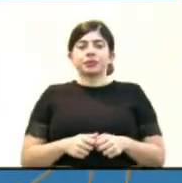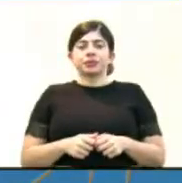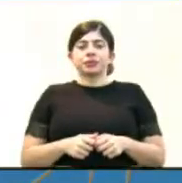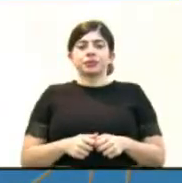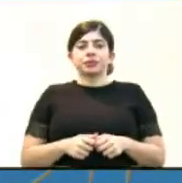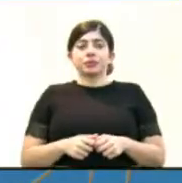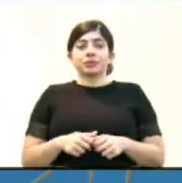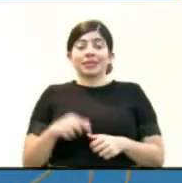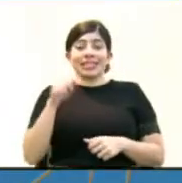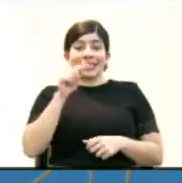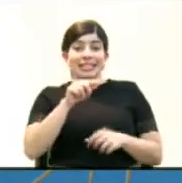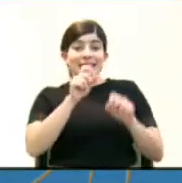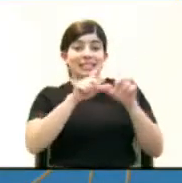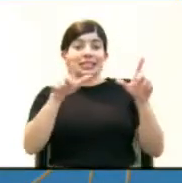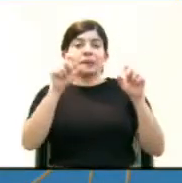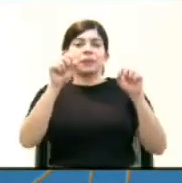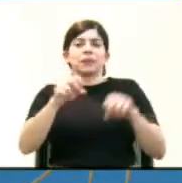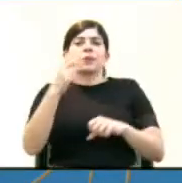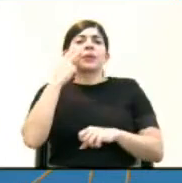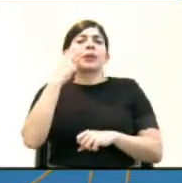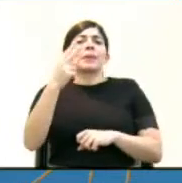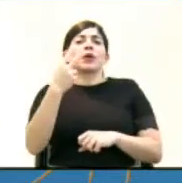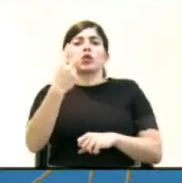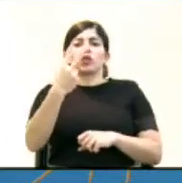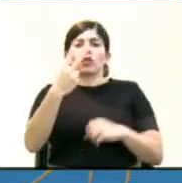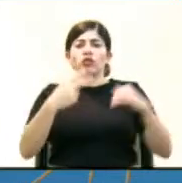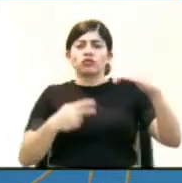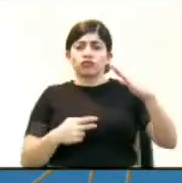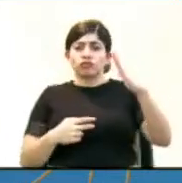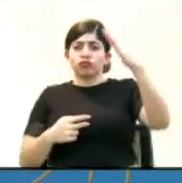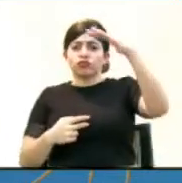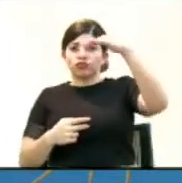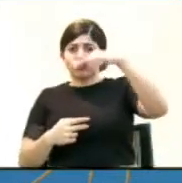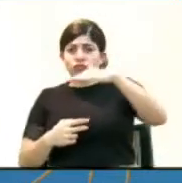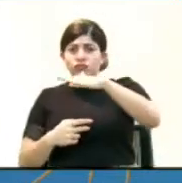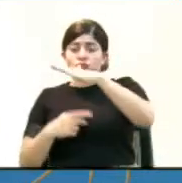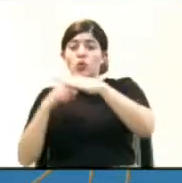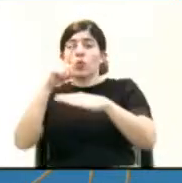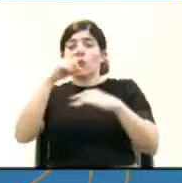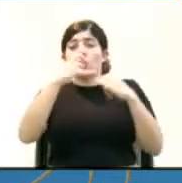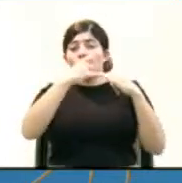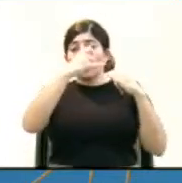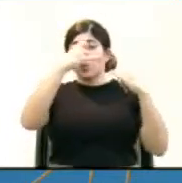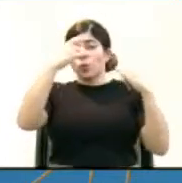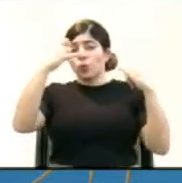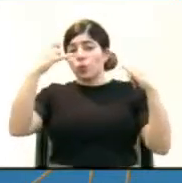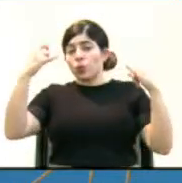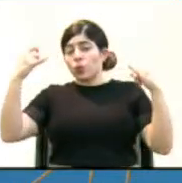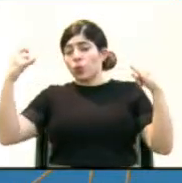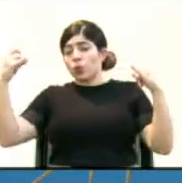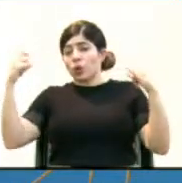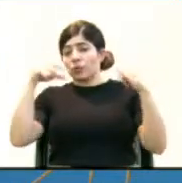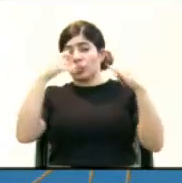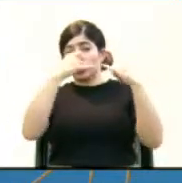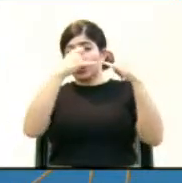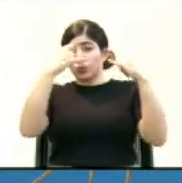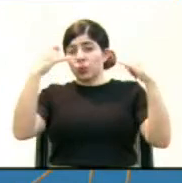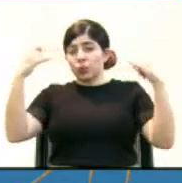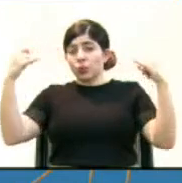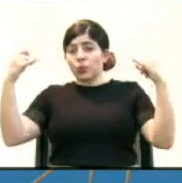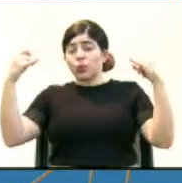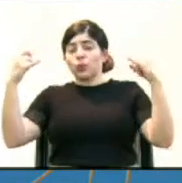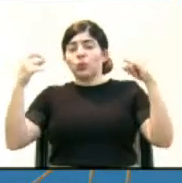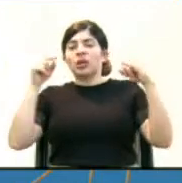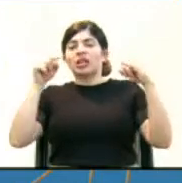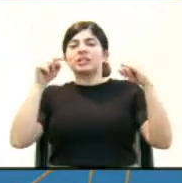Ya en esta filmina se ven dos curvas. Una que es la línea continua que se ve, que es el